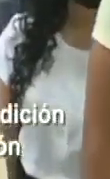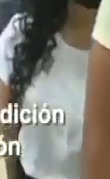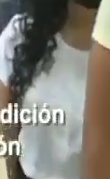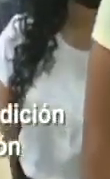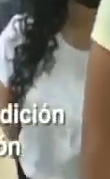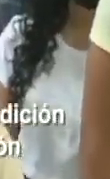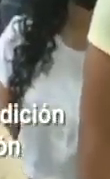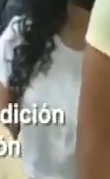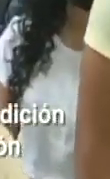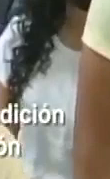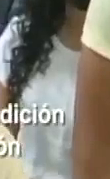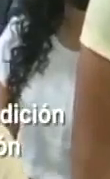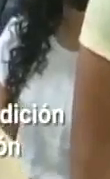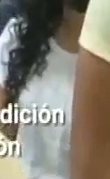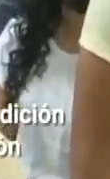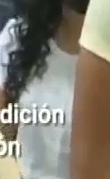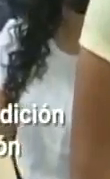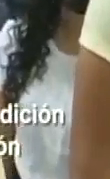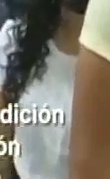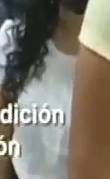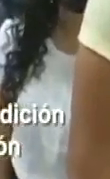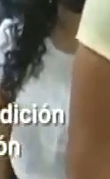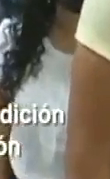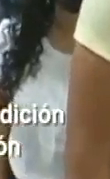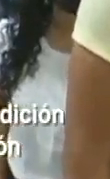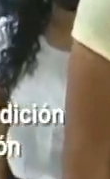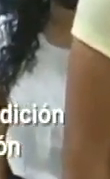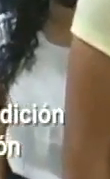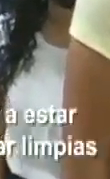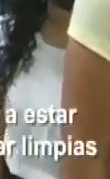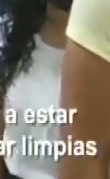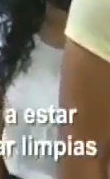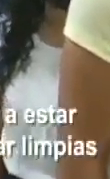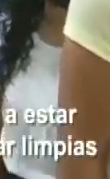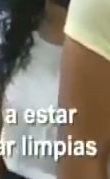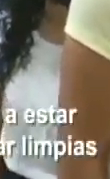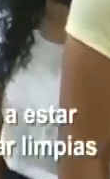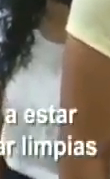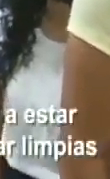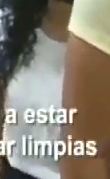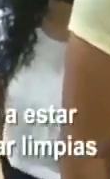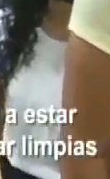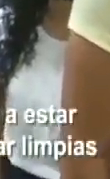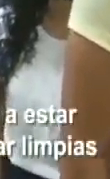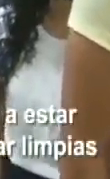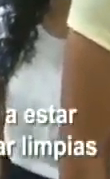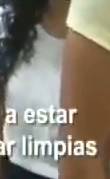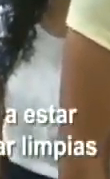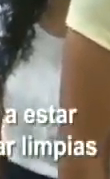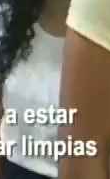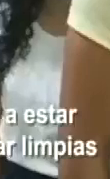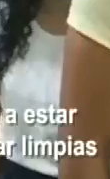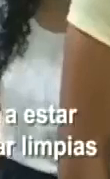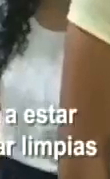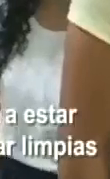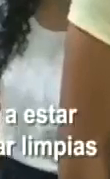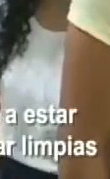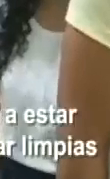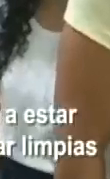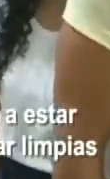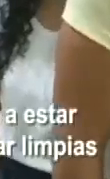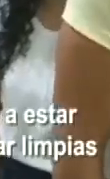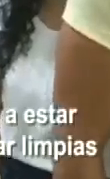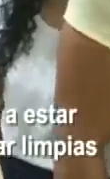presidente Nicolás Maduro por esta bendición que nos ha dado nuestra institución. Mil gracias, ahora nuestros espacios van a estar